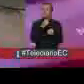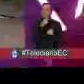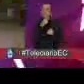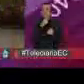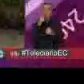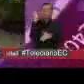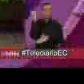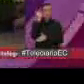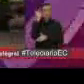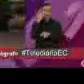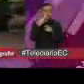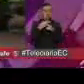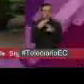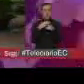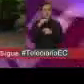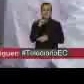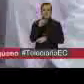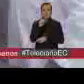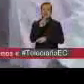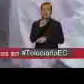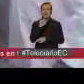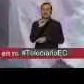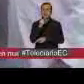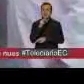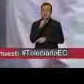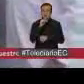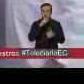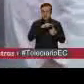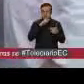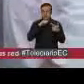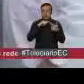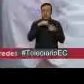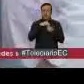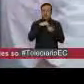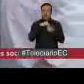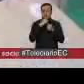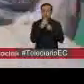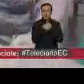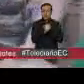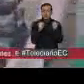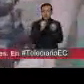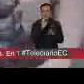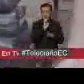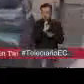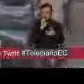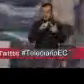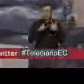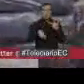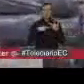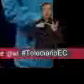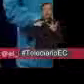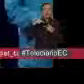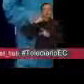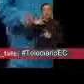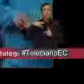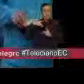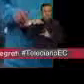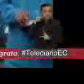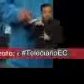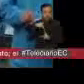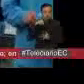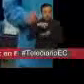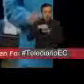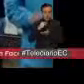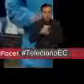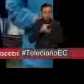de la Fundación María Gracia, el Fideicomiso Salvar Vidas Ecuador y la Prefectura del Guayas. Agradecer